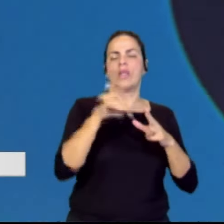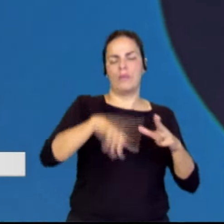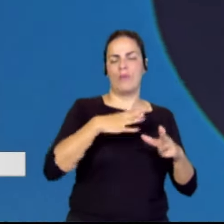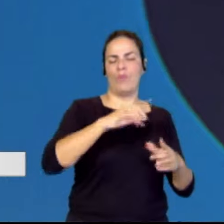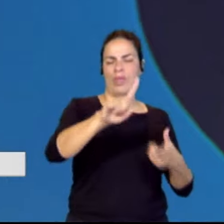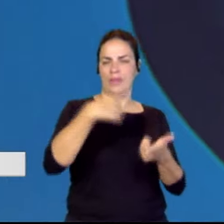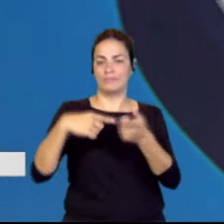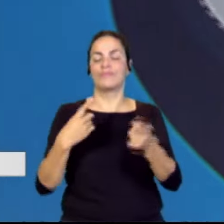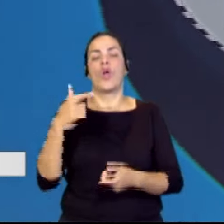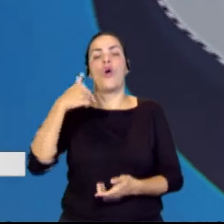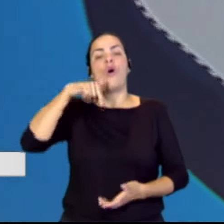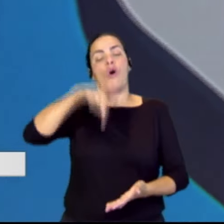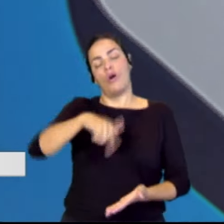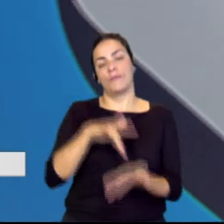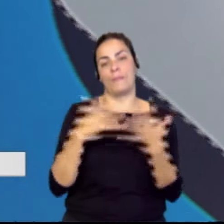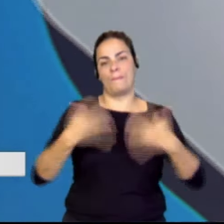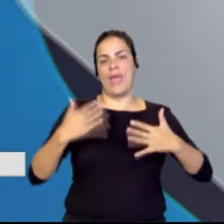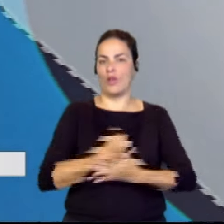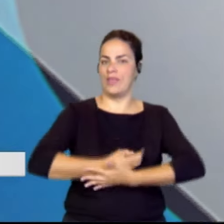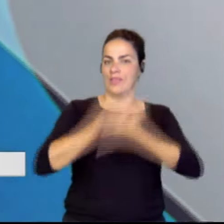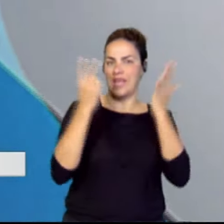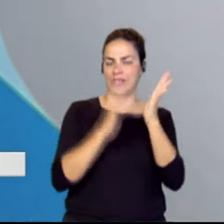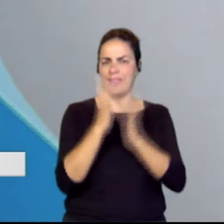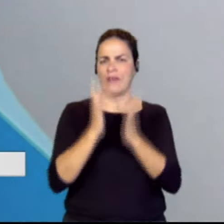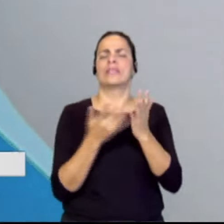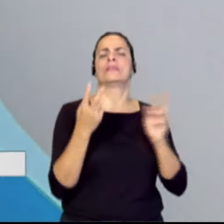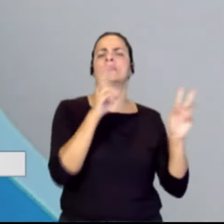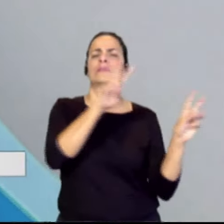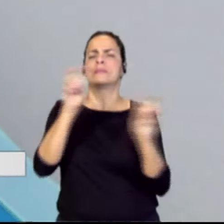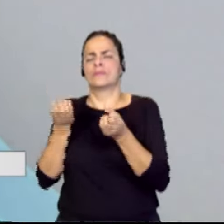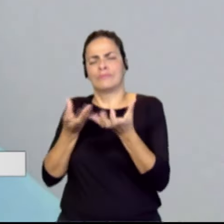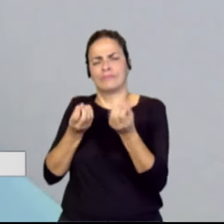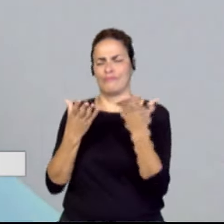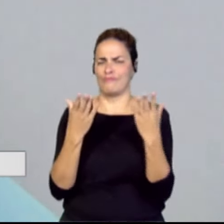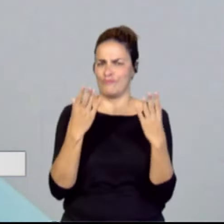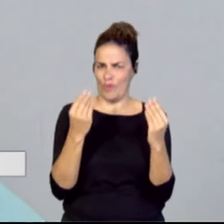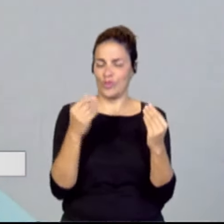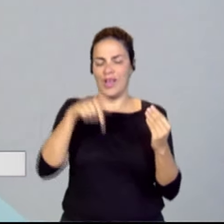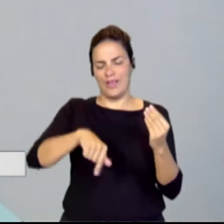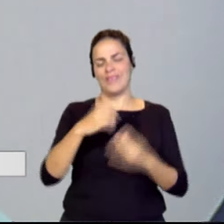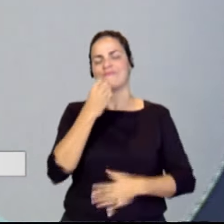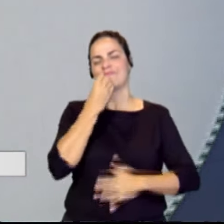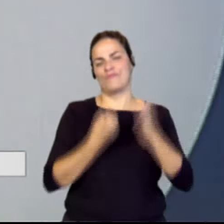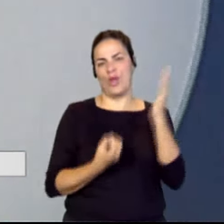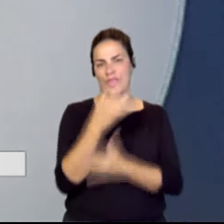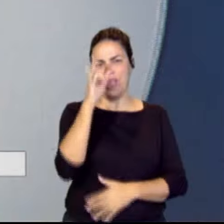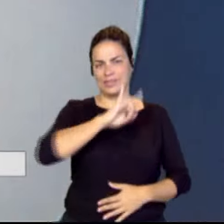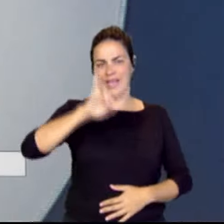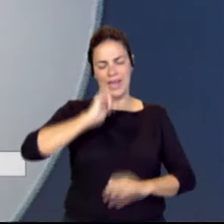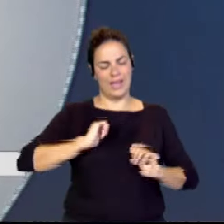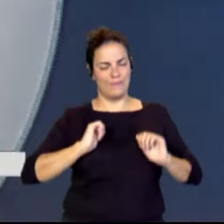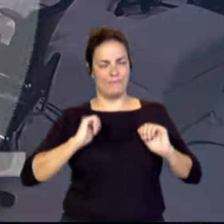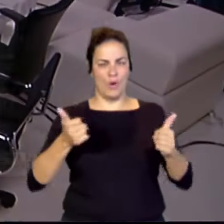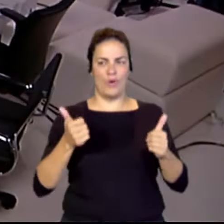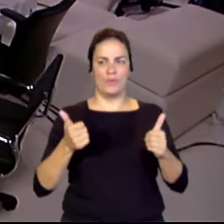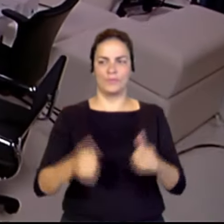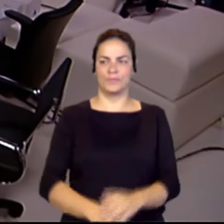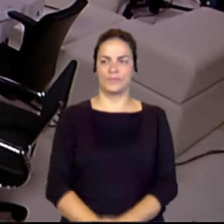es miércoles 17 de abril Tenemos muchos asuntos que contarles aquí en Buenos días Canarias comenzamos